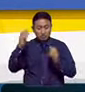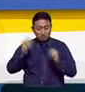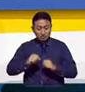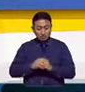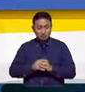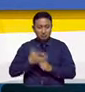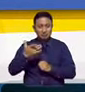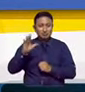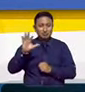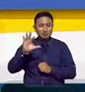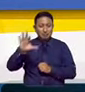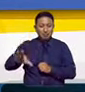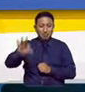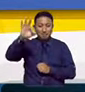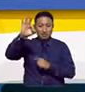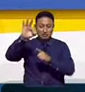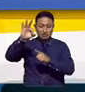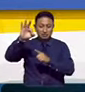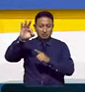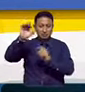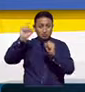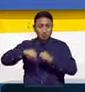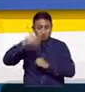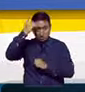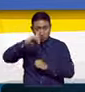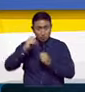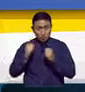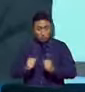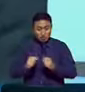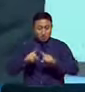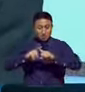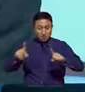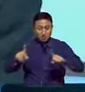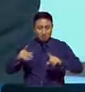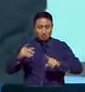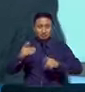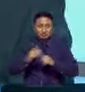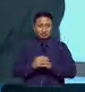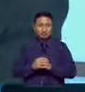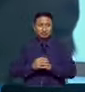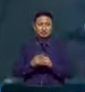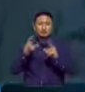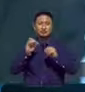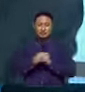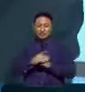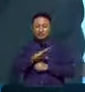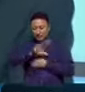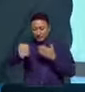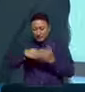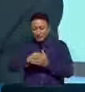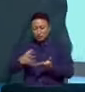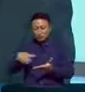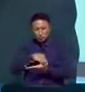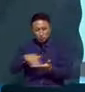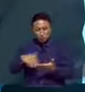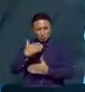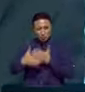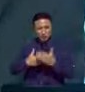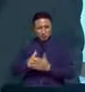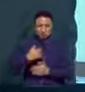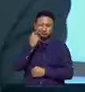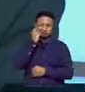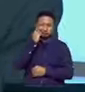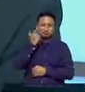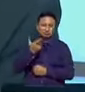elegido legítimamente que pueda tomar decisiones fuertes, pero si surge desde un mar de dudas y ilegitimidad de un proceso electoral